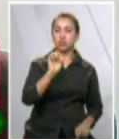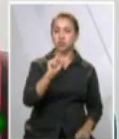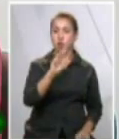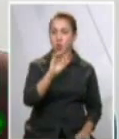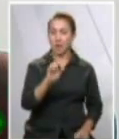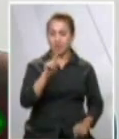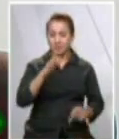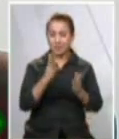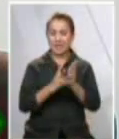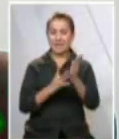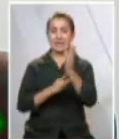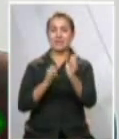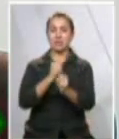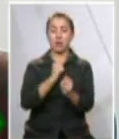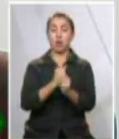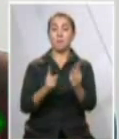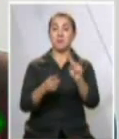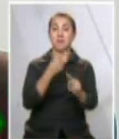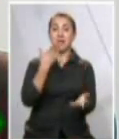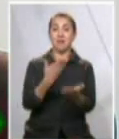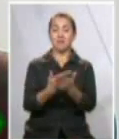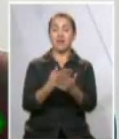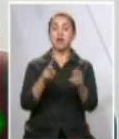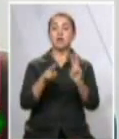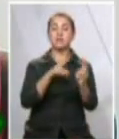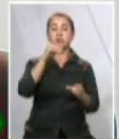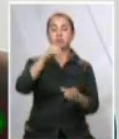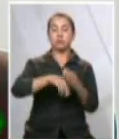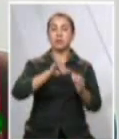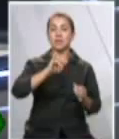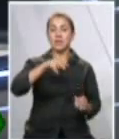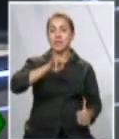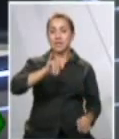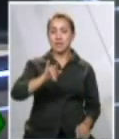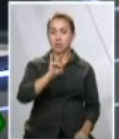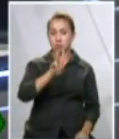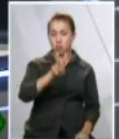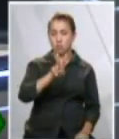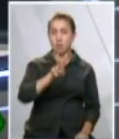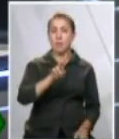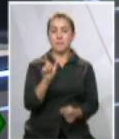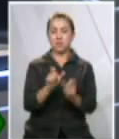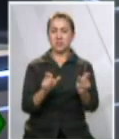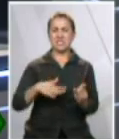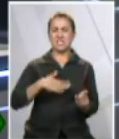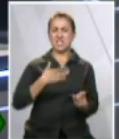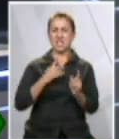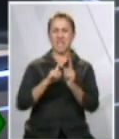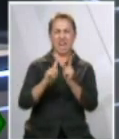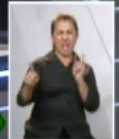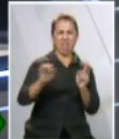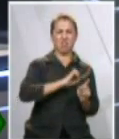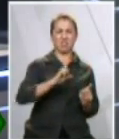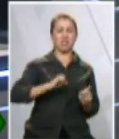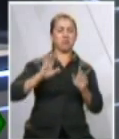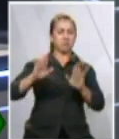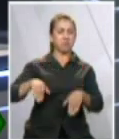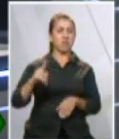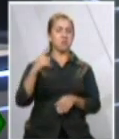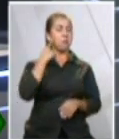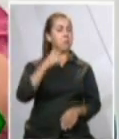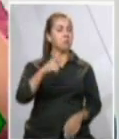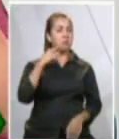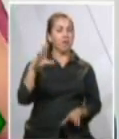línea de trabajo. Y eso lo hemos hecho por primera vez en el INJUB. Gente que se siente muy lejano al Estado, que el Estado no le